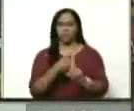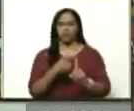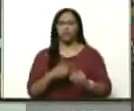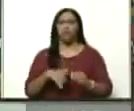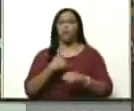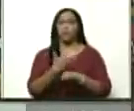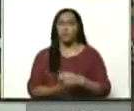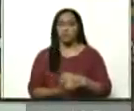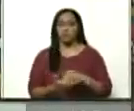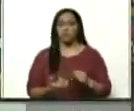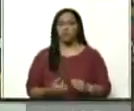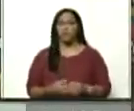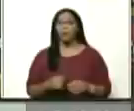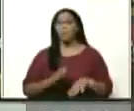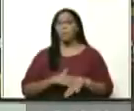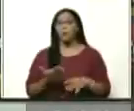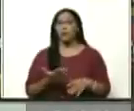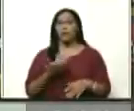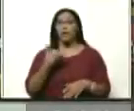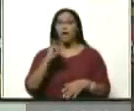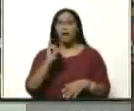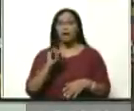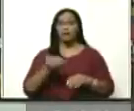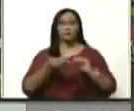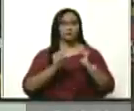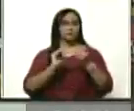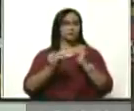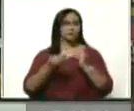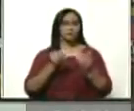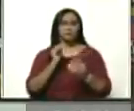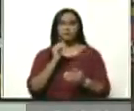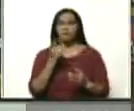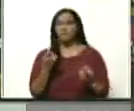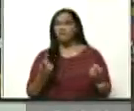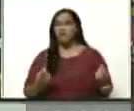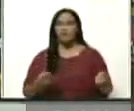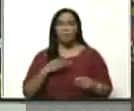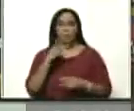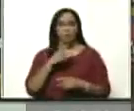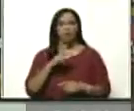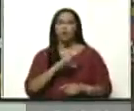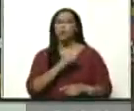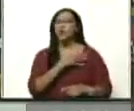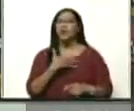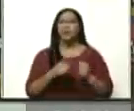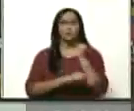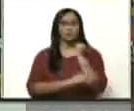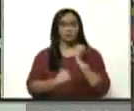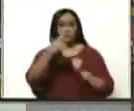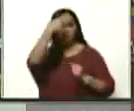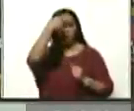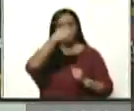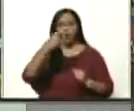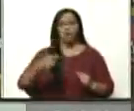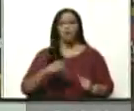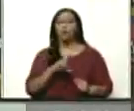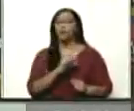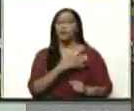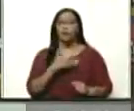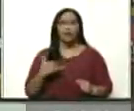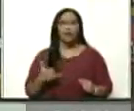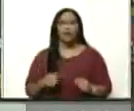debido a actos inmorales en política. No queremos traiciones al pueblo. No queremos